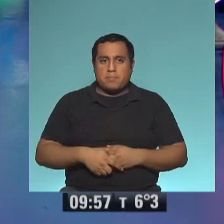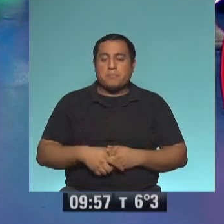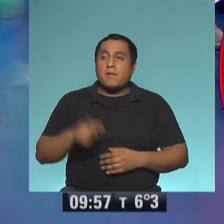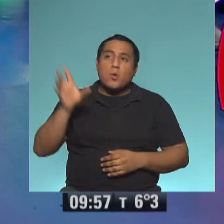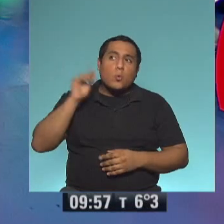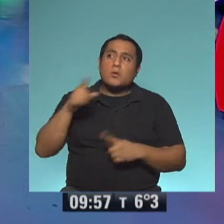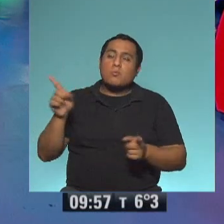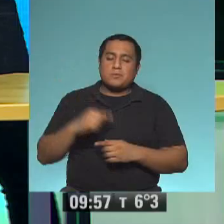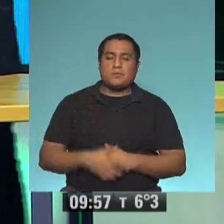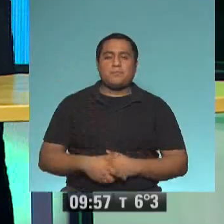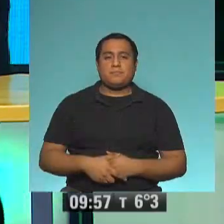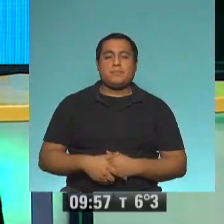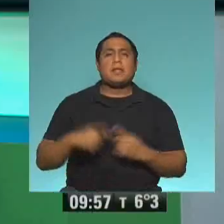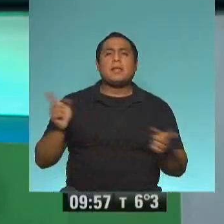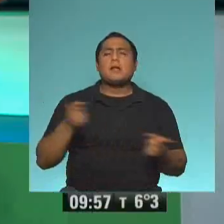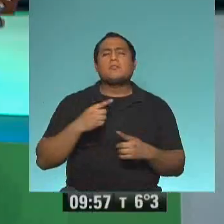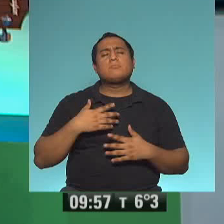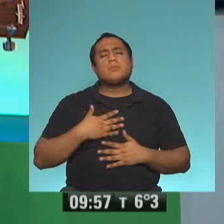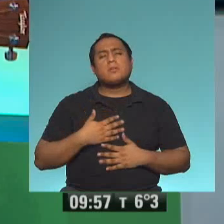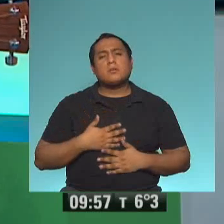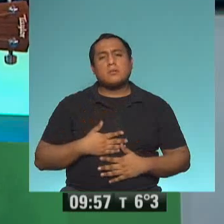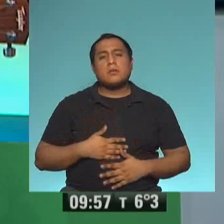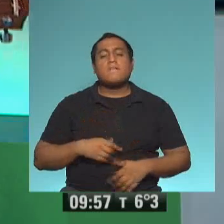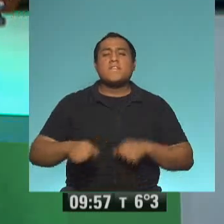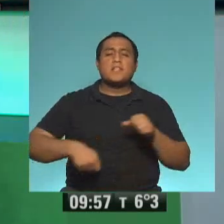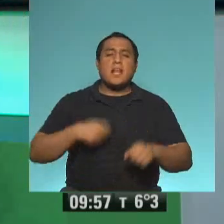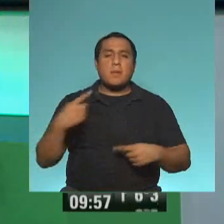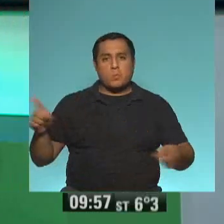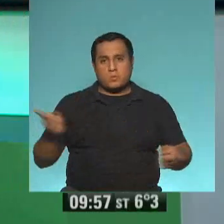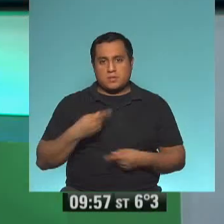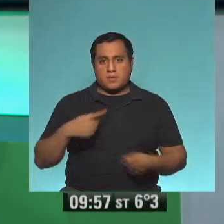escuchando. Es una canción muy tranqui, se llama Bicicleta Musical.